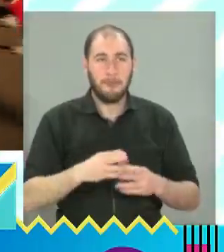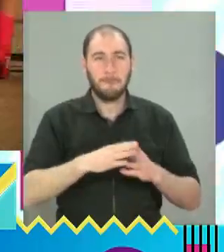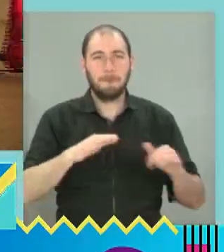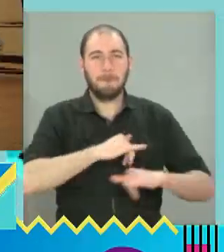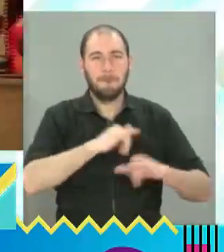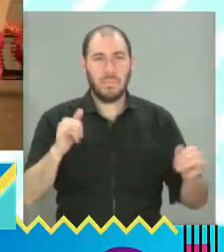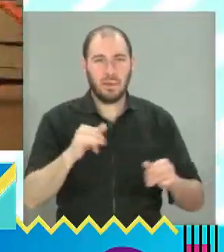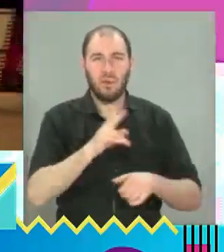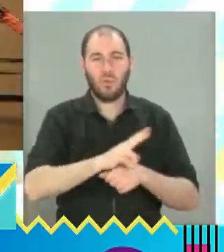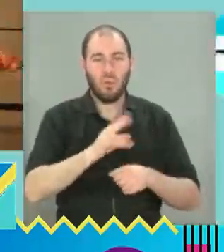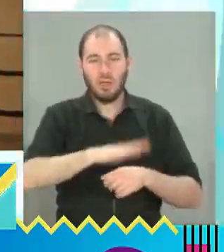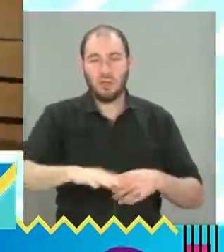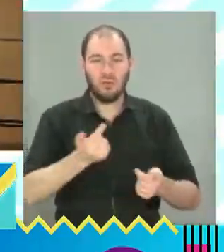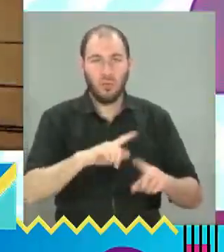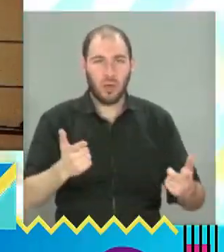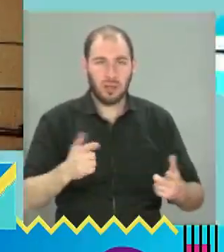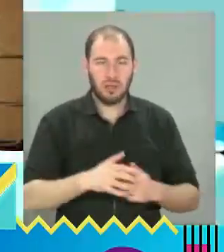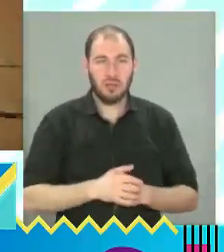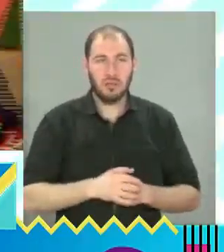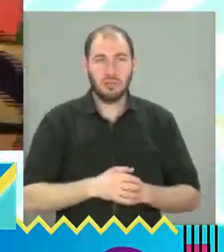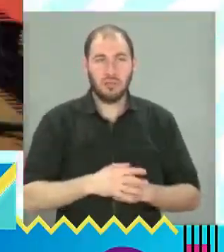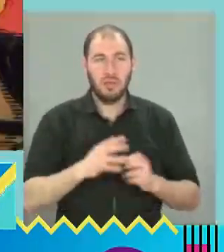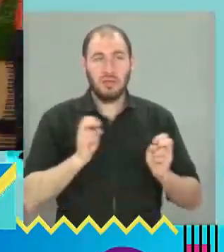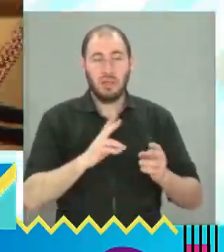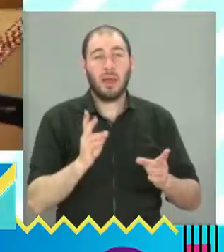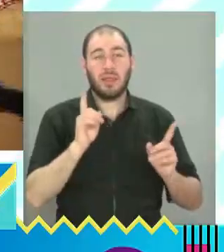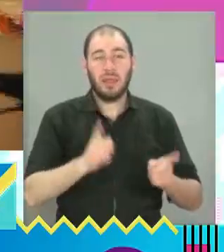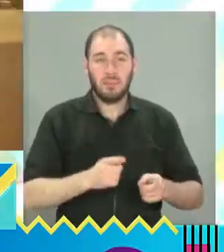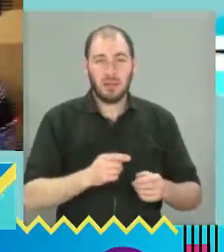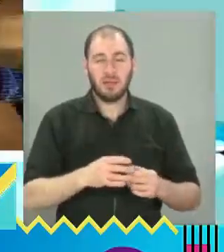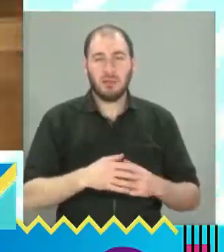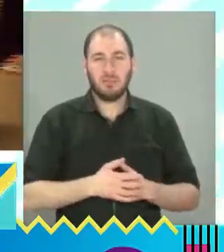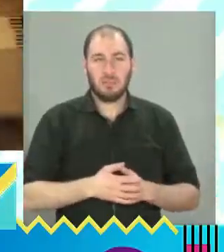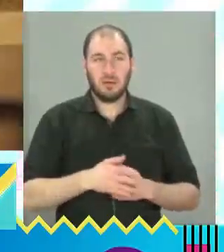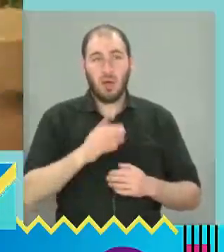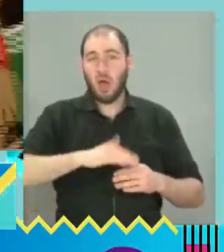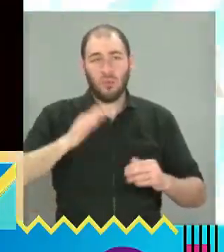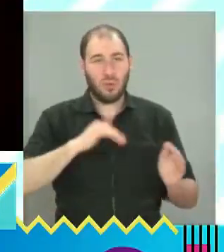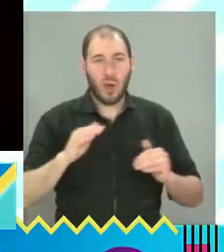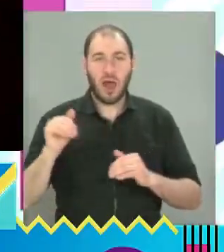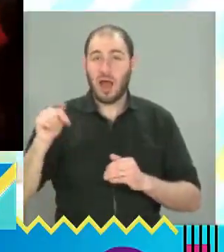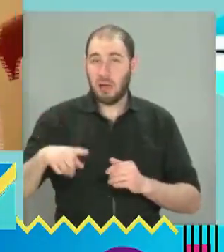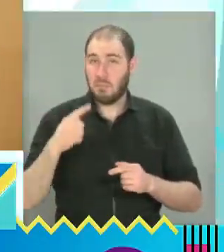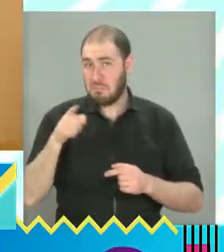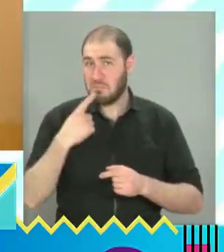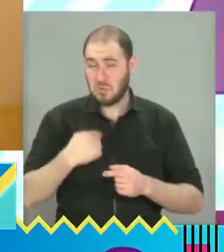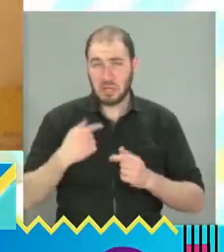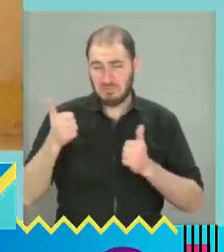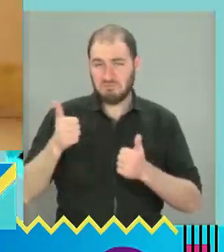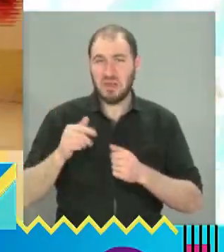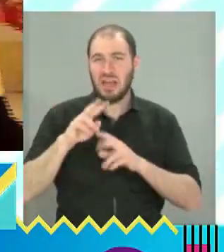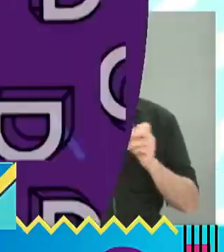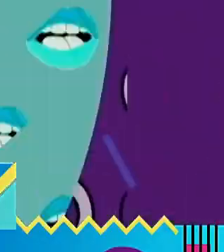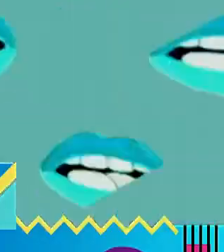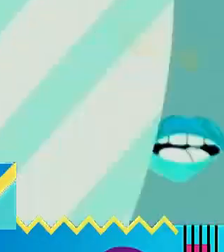medios, hay una desprotección de los niños con respecto a incluso hacia una misma condición de los adultos. Creo que ahí se ve bien lo que preguntabas vos con respecto al